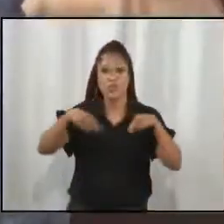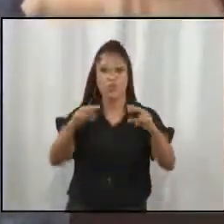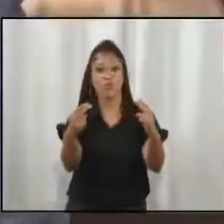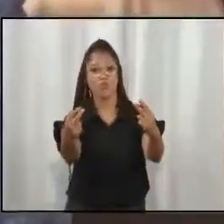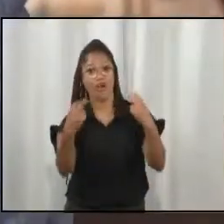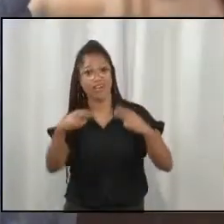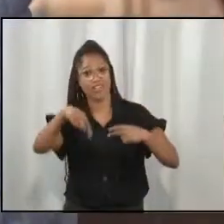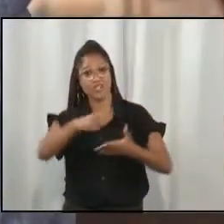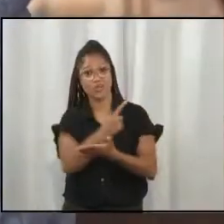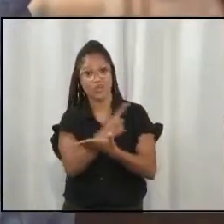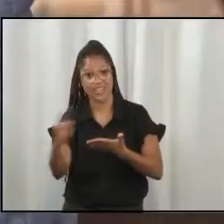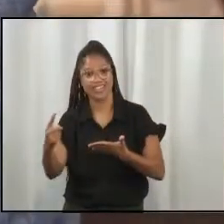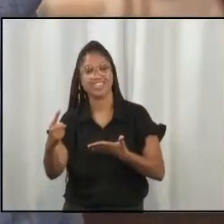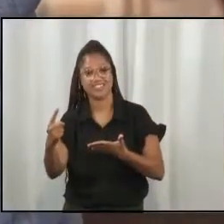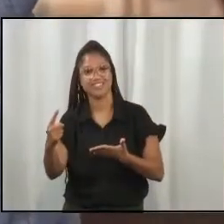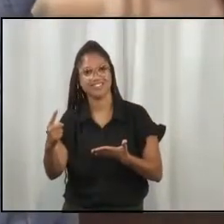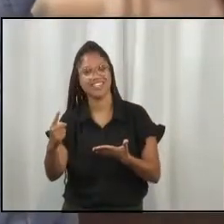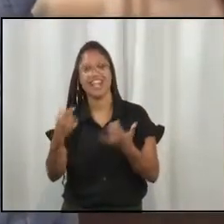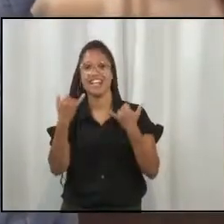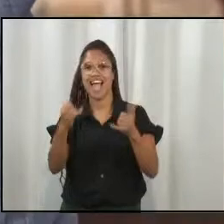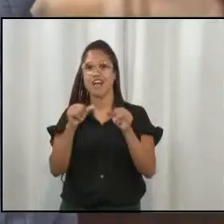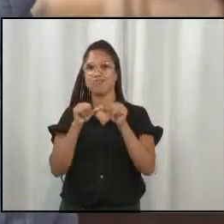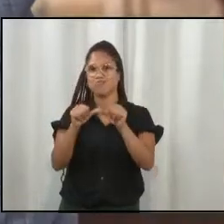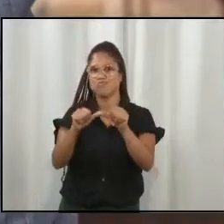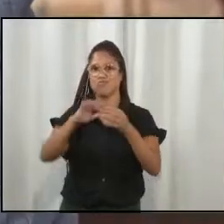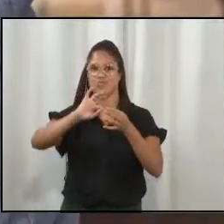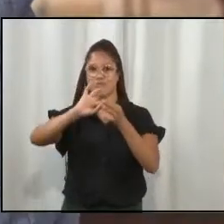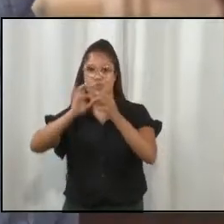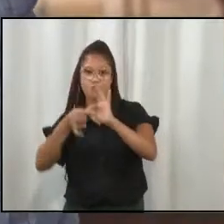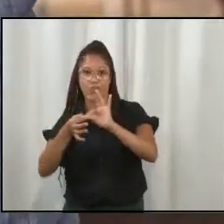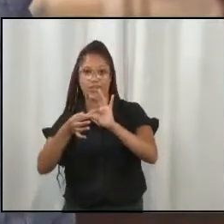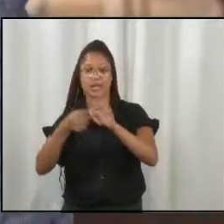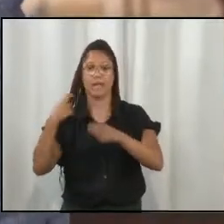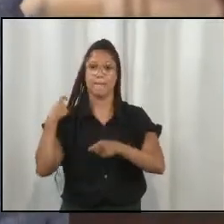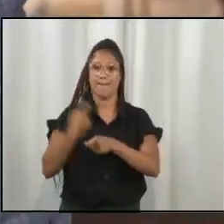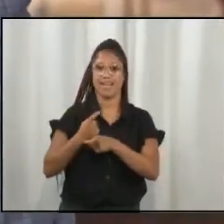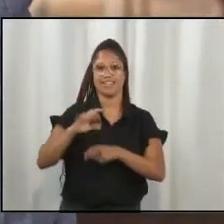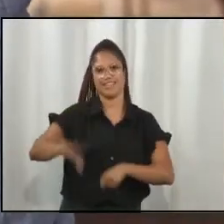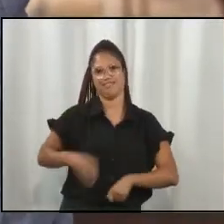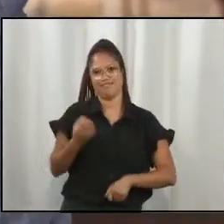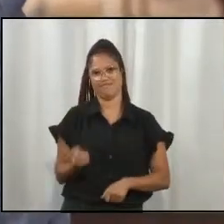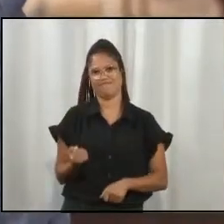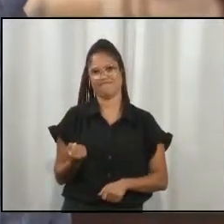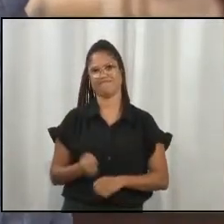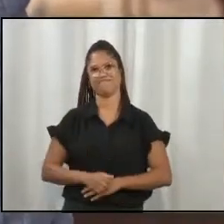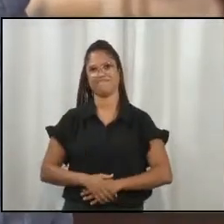this week's live stream. So now we'll proceed with interpretation in Spanish and Khmer. Thank you.